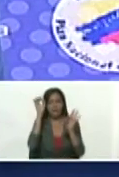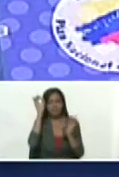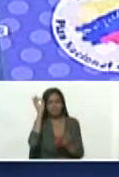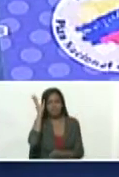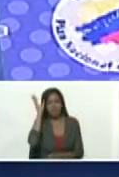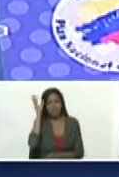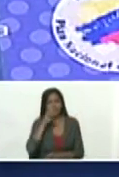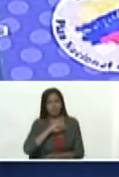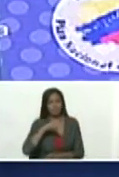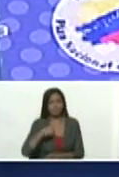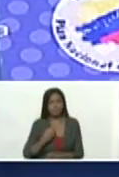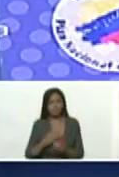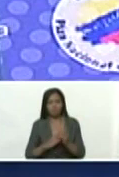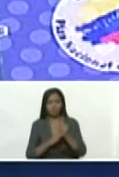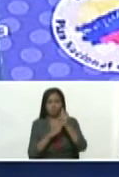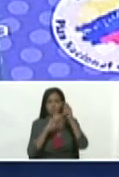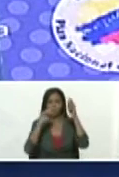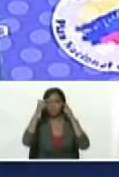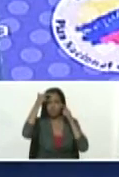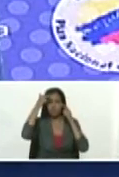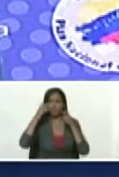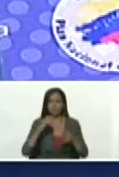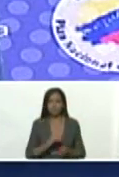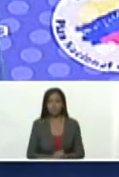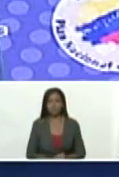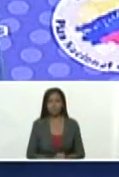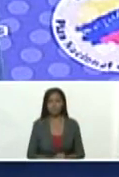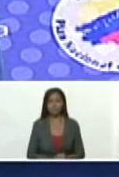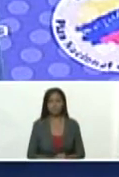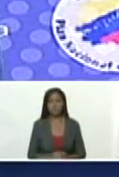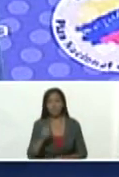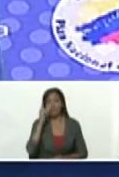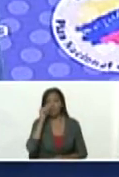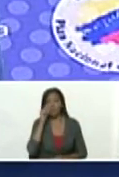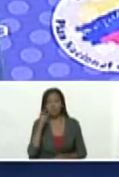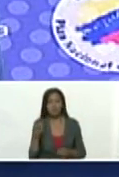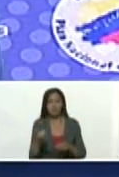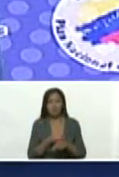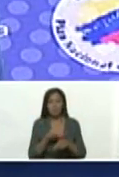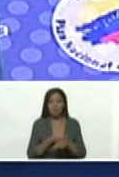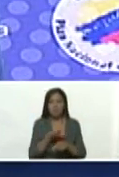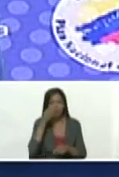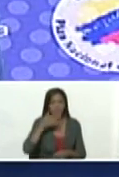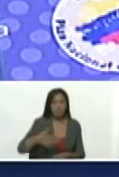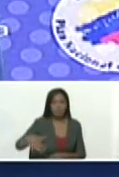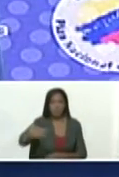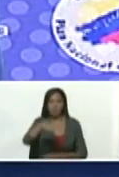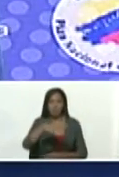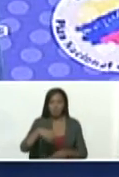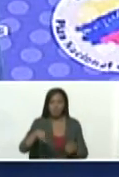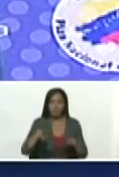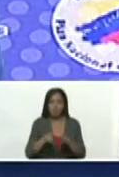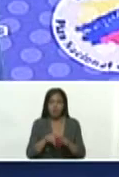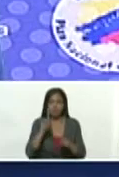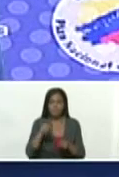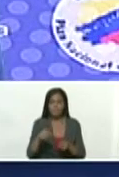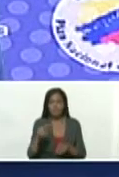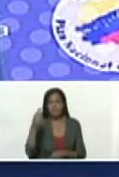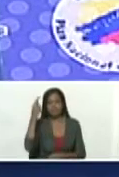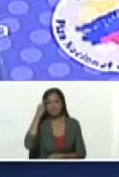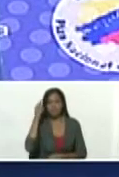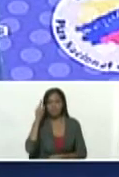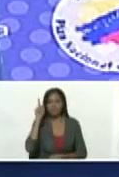por nuestro comandante Hugo Chávez. El hombre que gobierna pueblos en el día